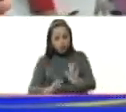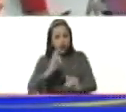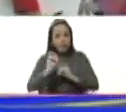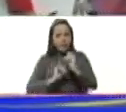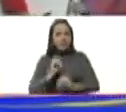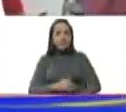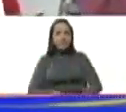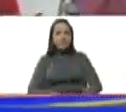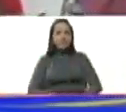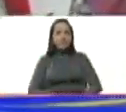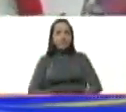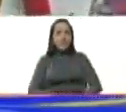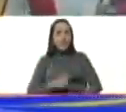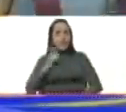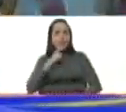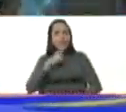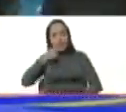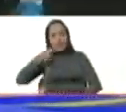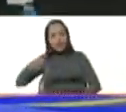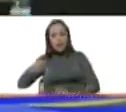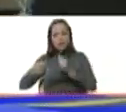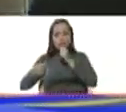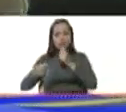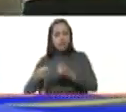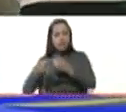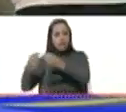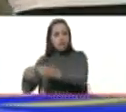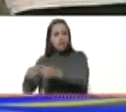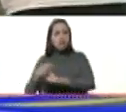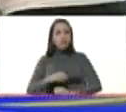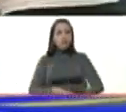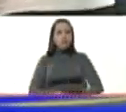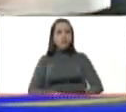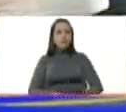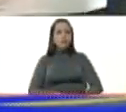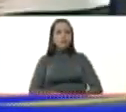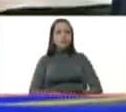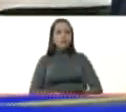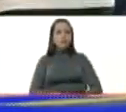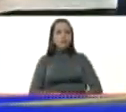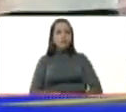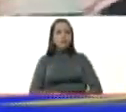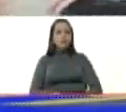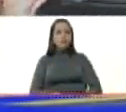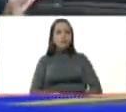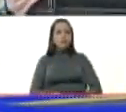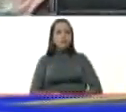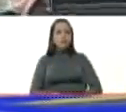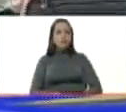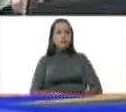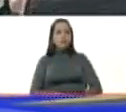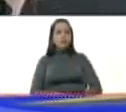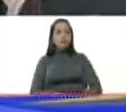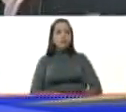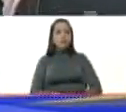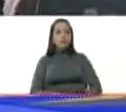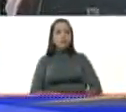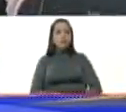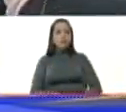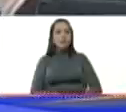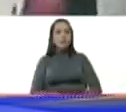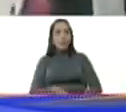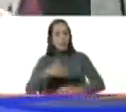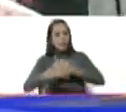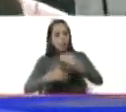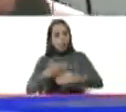alguien tome el de la gata a la mariposa. De la mariposa a la gallinita. A la gallinita, correcto. Muy bien. Y así vamos